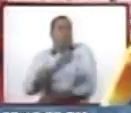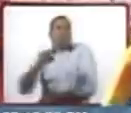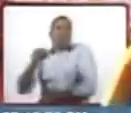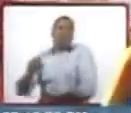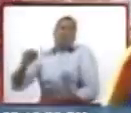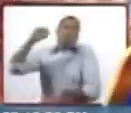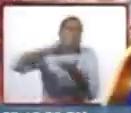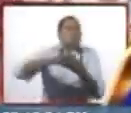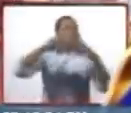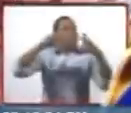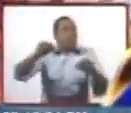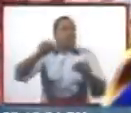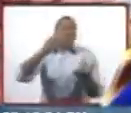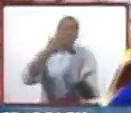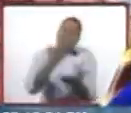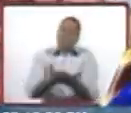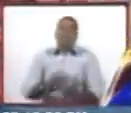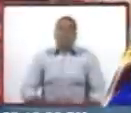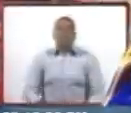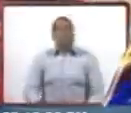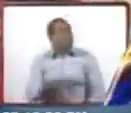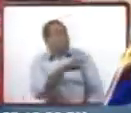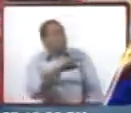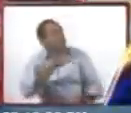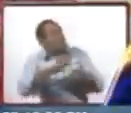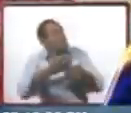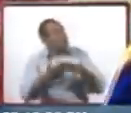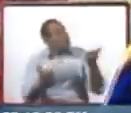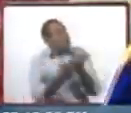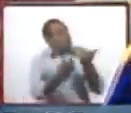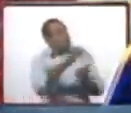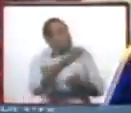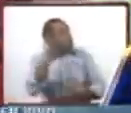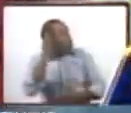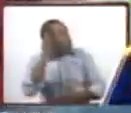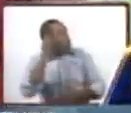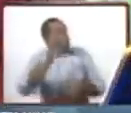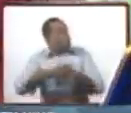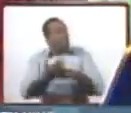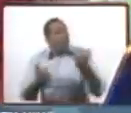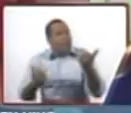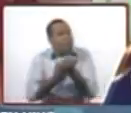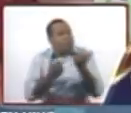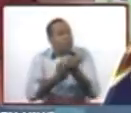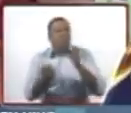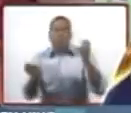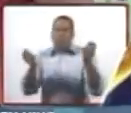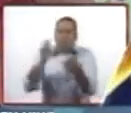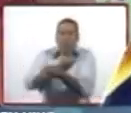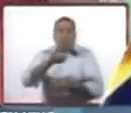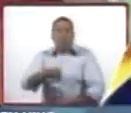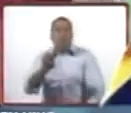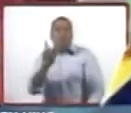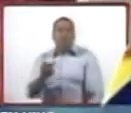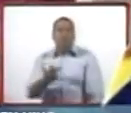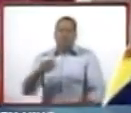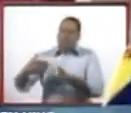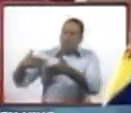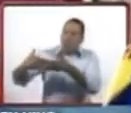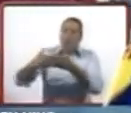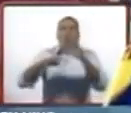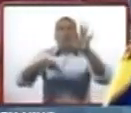mismo. Gracias. ¿Por qué apoyar a Maduro? Tú como mujer venezolana, con todas estas reivindicaciones que se han dado a lo largo de estos 14 años